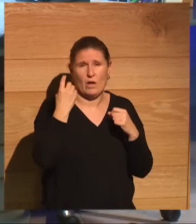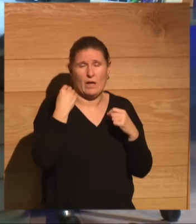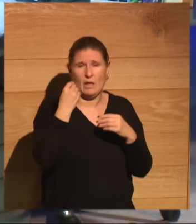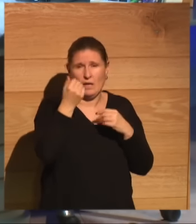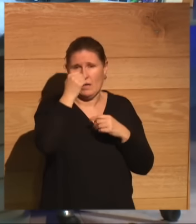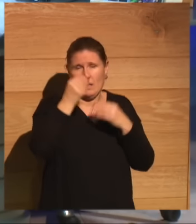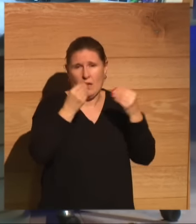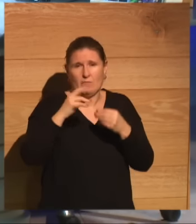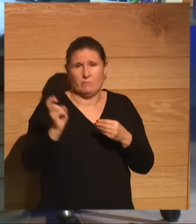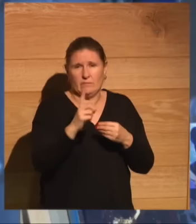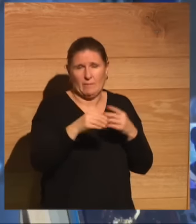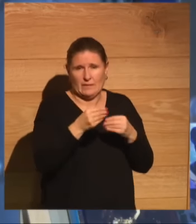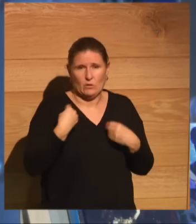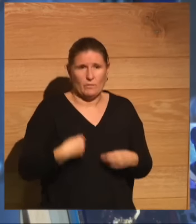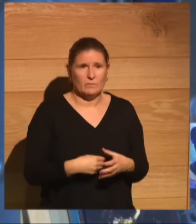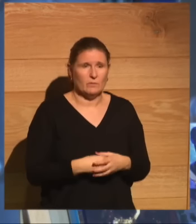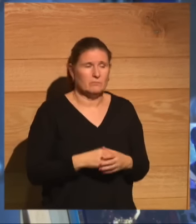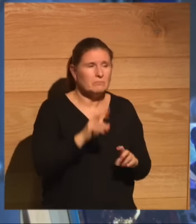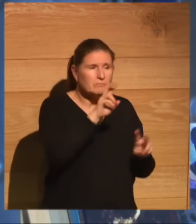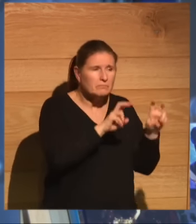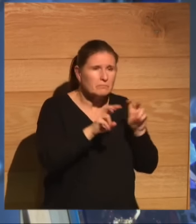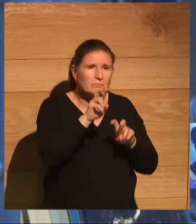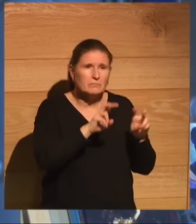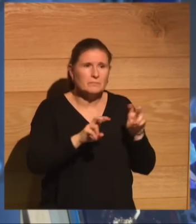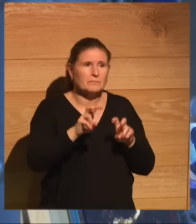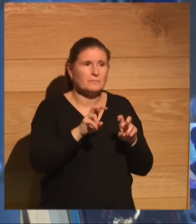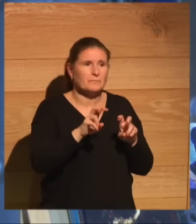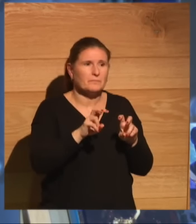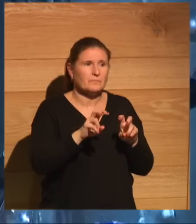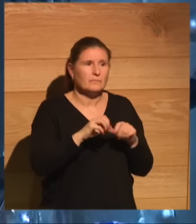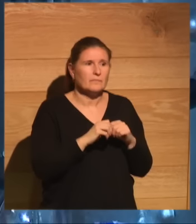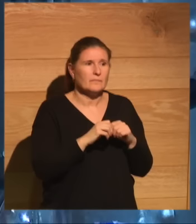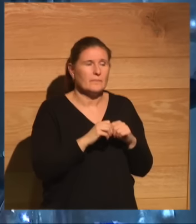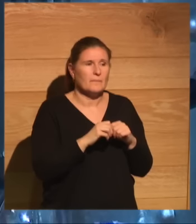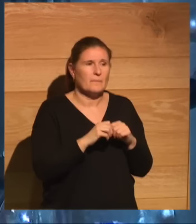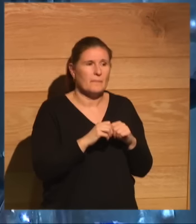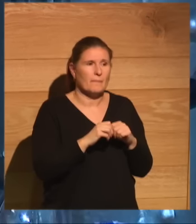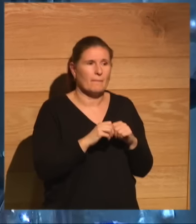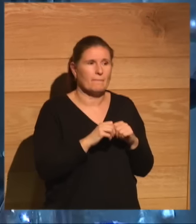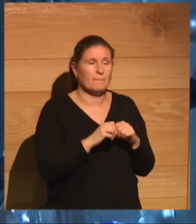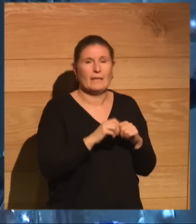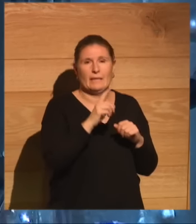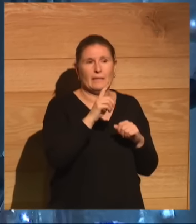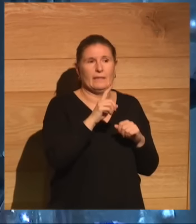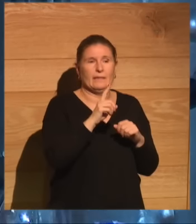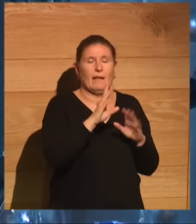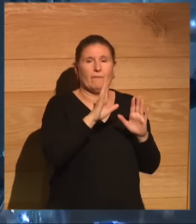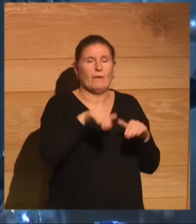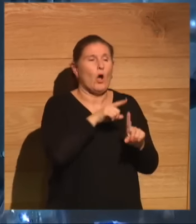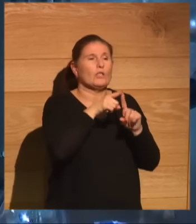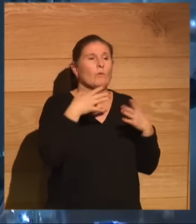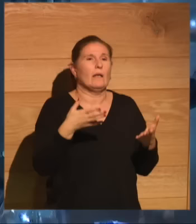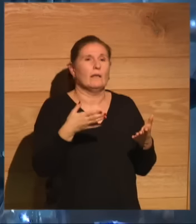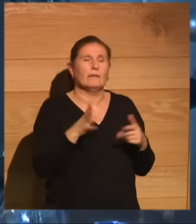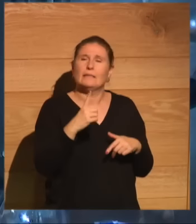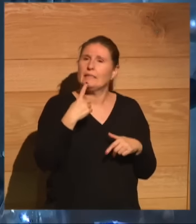ejemplo, efectivamente. Sin duda. Se trata de buscar... Y el David Corenswit, pues obviamente pues tampoco. Se trata de que el personaje no... O sea, que no